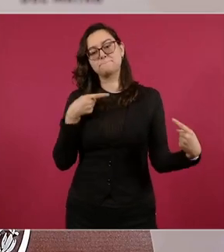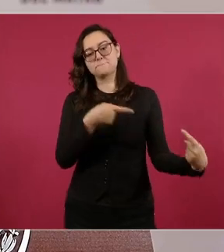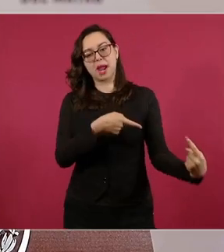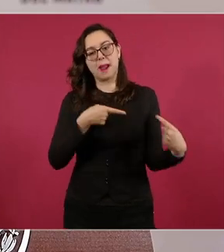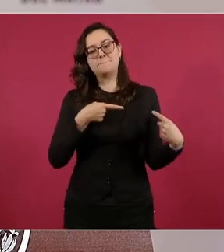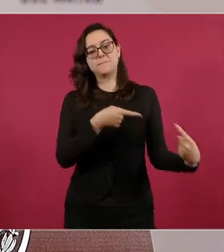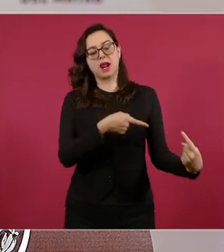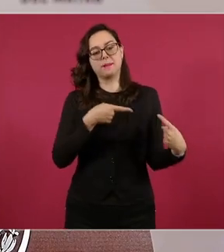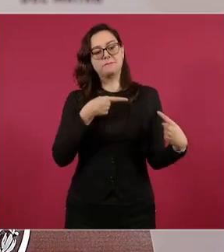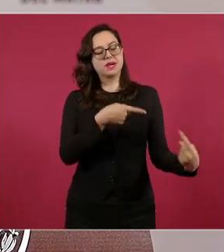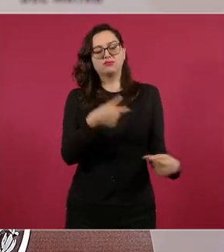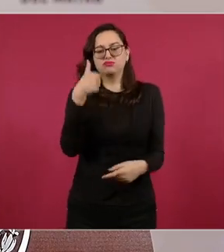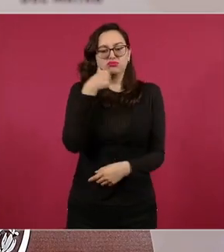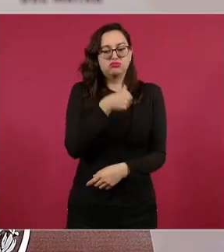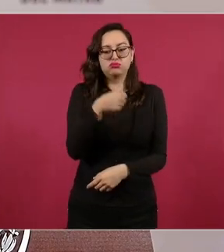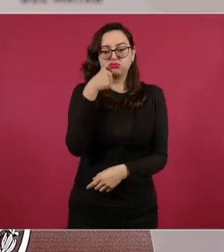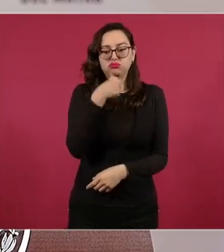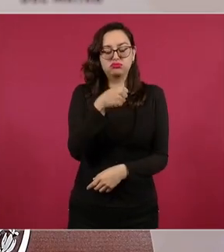debatiendo sobre esto,